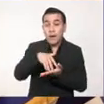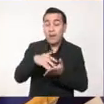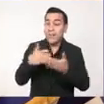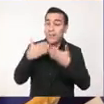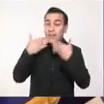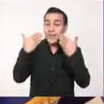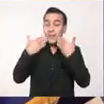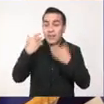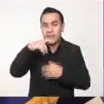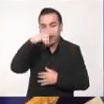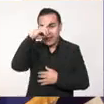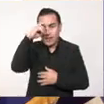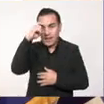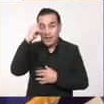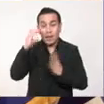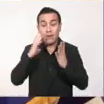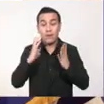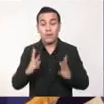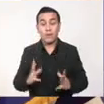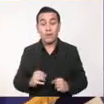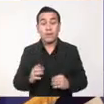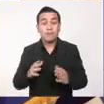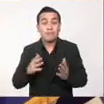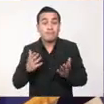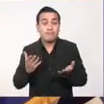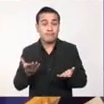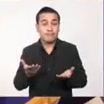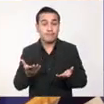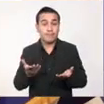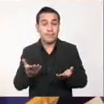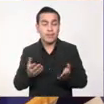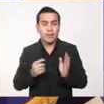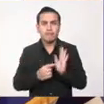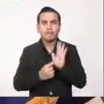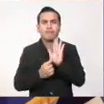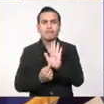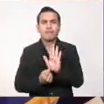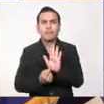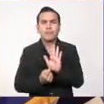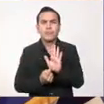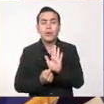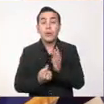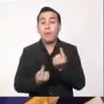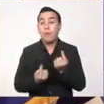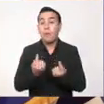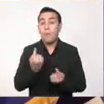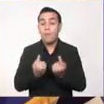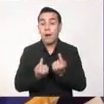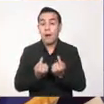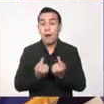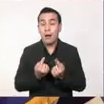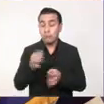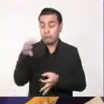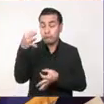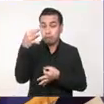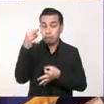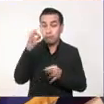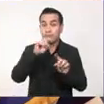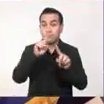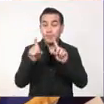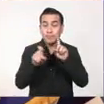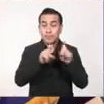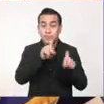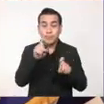del trabajo que hacemos. Y lo reflejaron en las encuestas, lo reflejan en las encuestas, pero